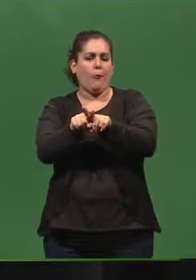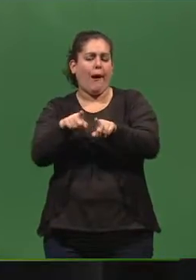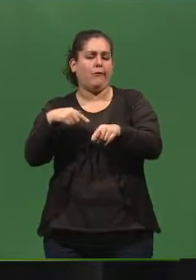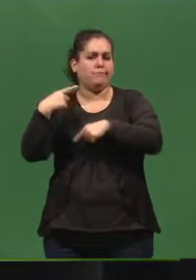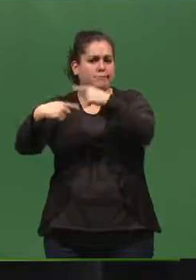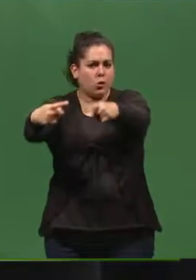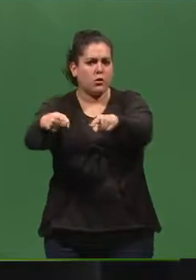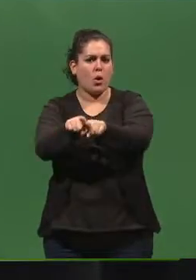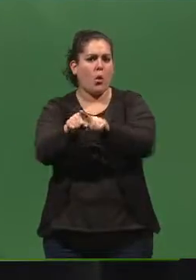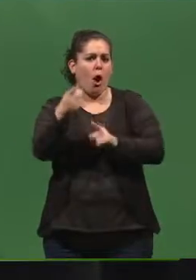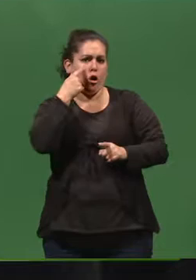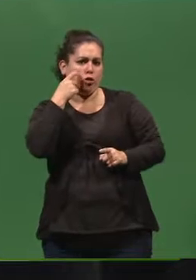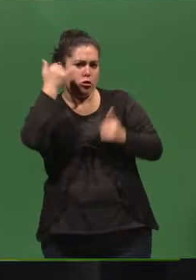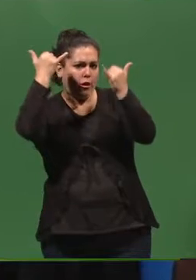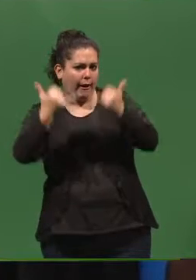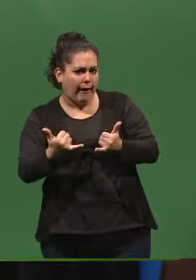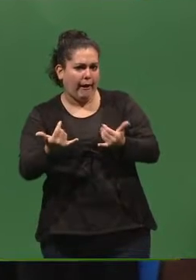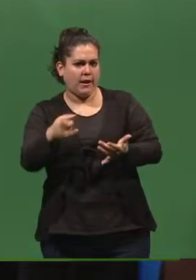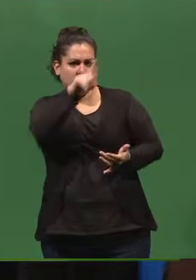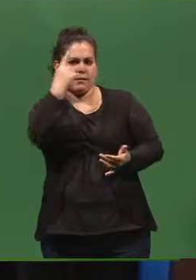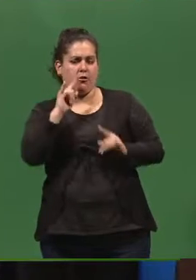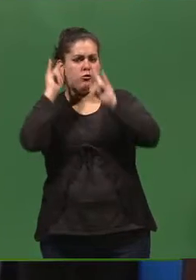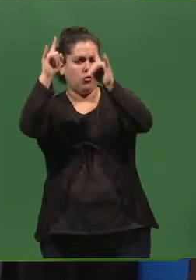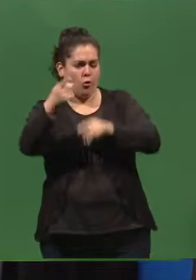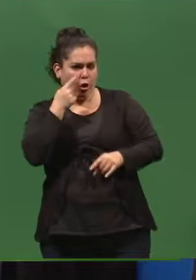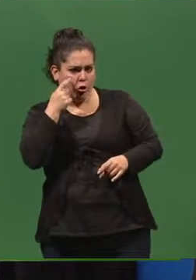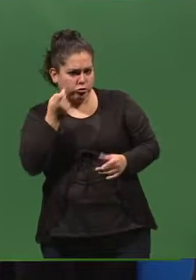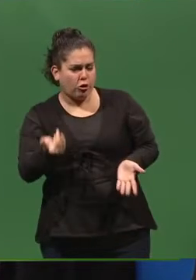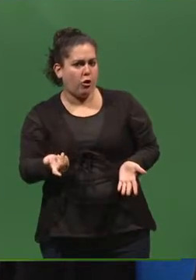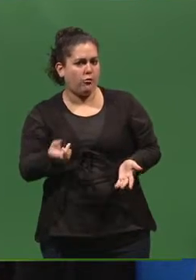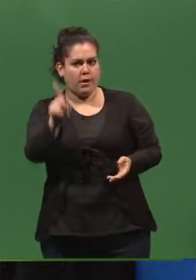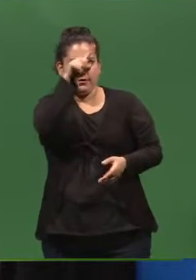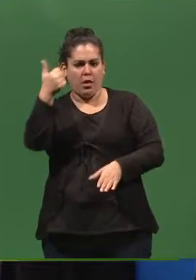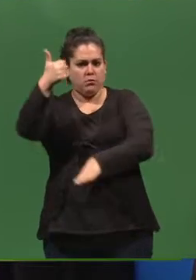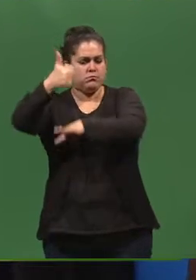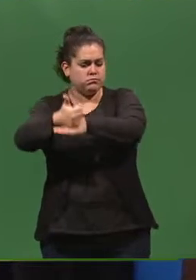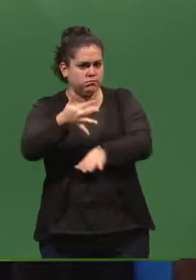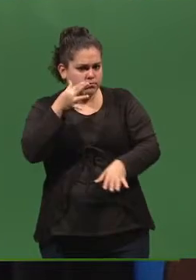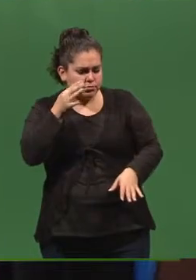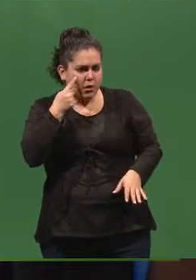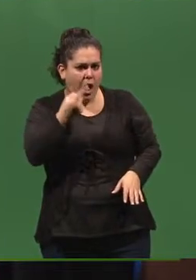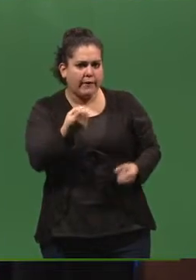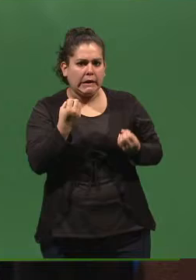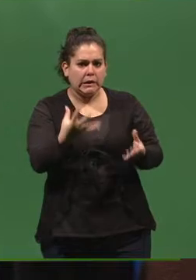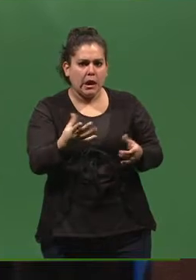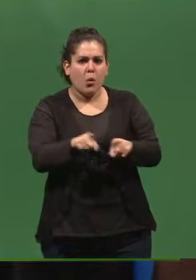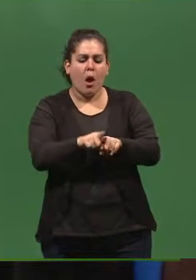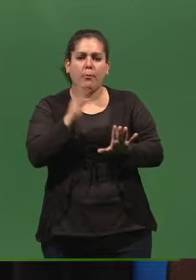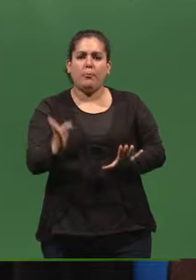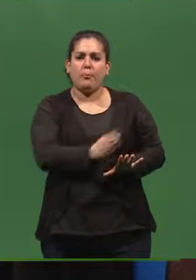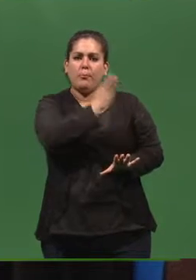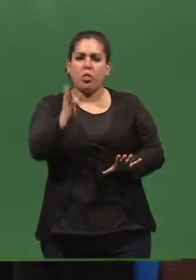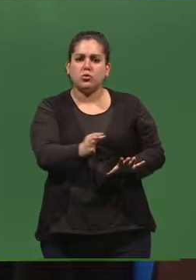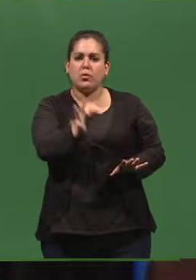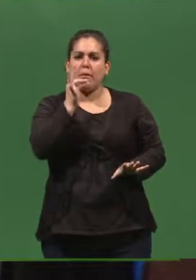la práctica una regulación estatal, una regulación efectiva y presente por parte del Estado en todo lo que sea la cadena de producción